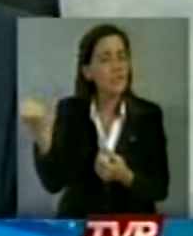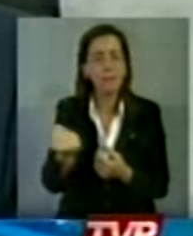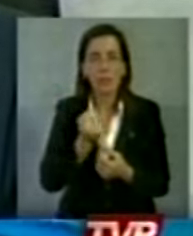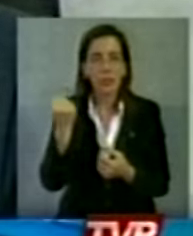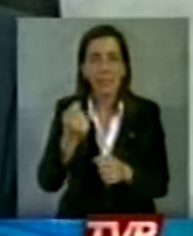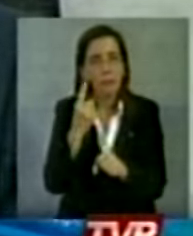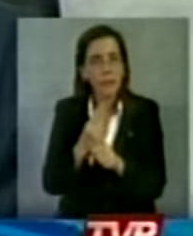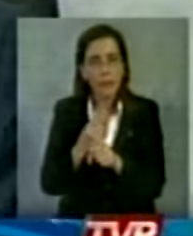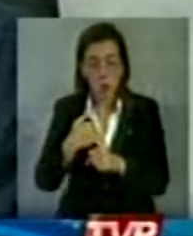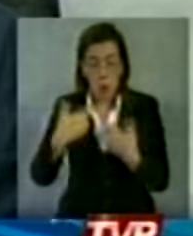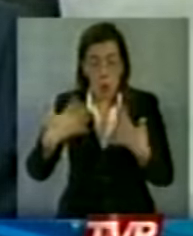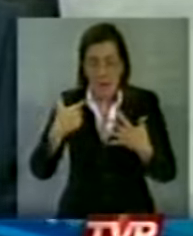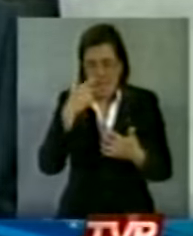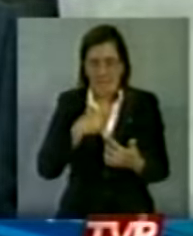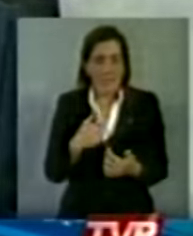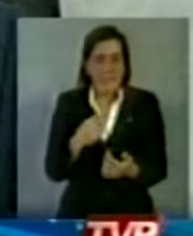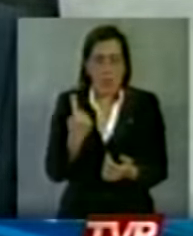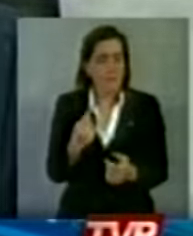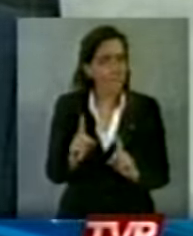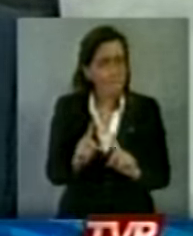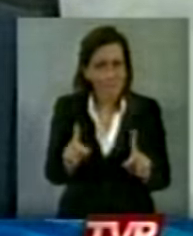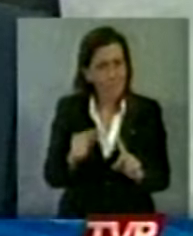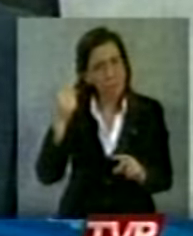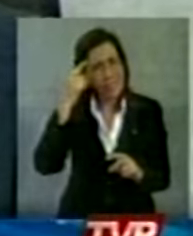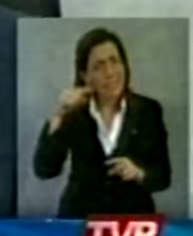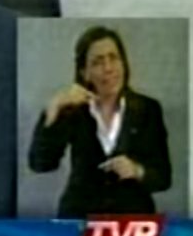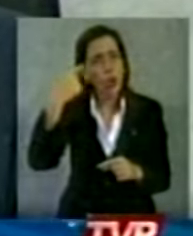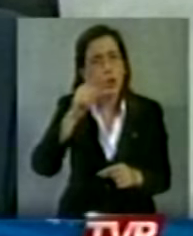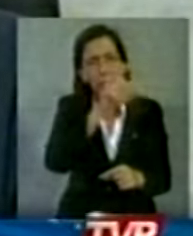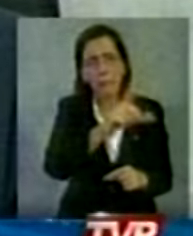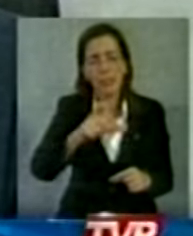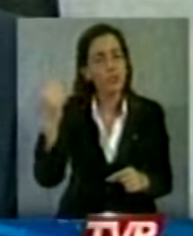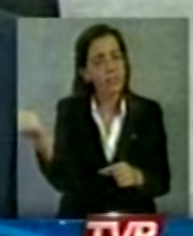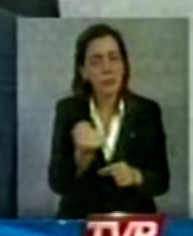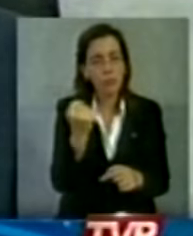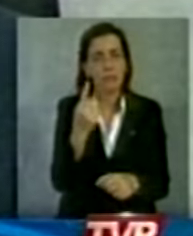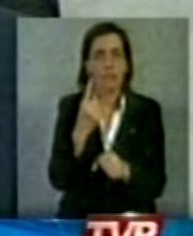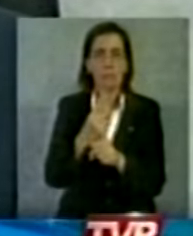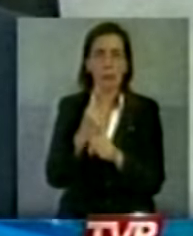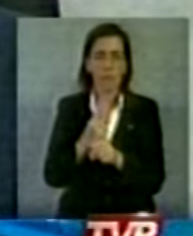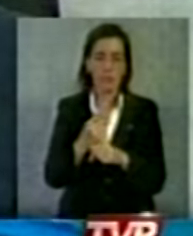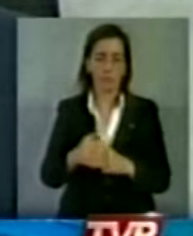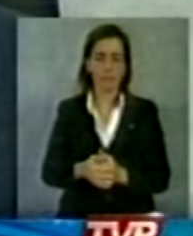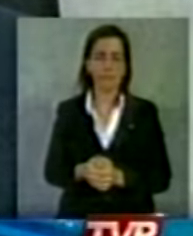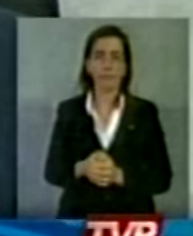que nuestras urgencias pequeñas y locales. Así,